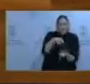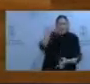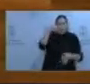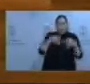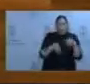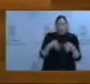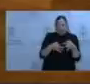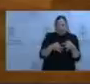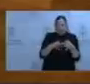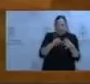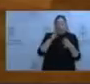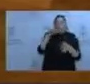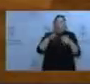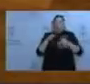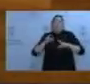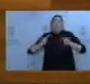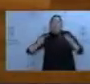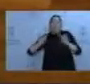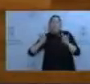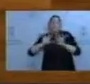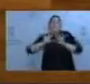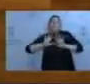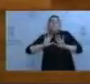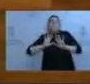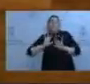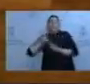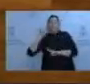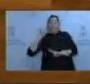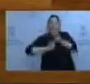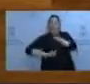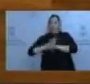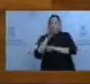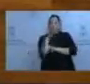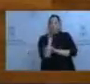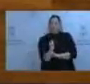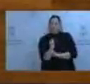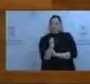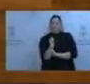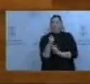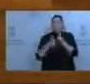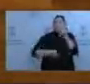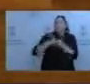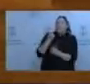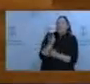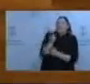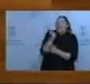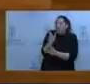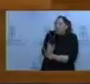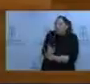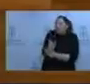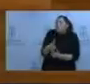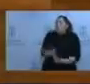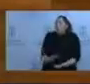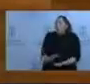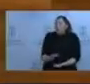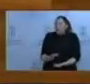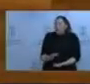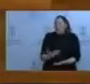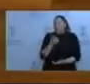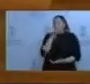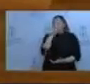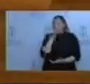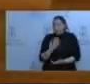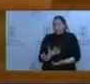tienen planteadas sobre la mesa y por qué cantidad al día de la fecha, ¿no? Y, bueno,